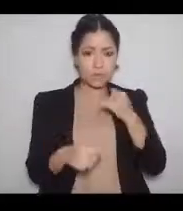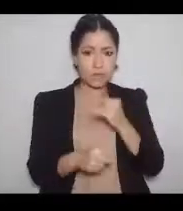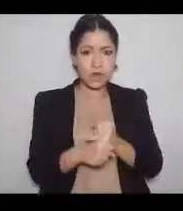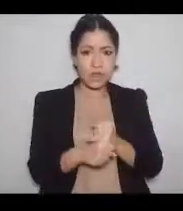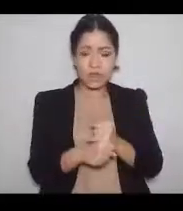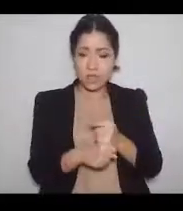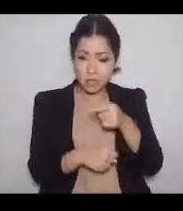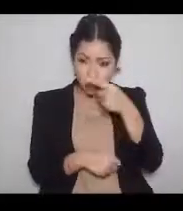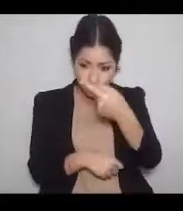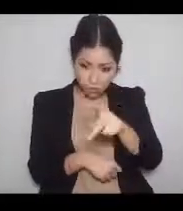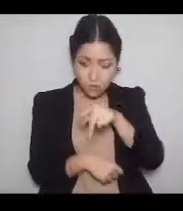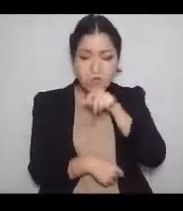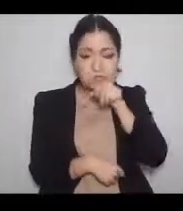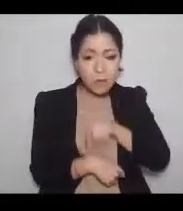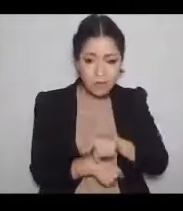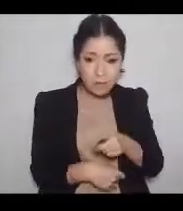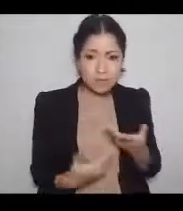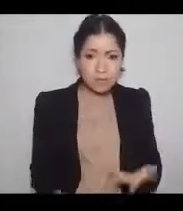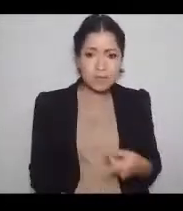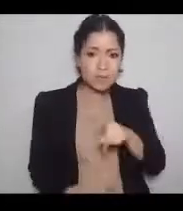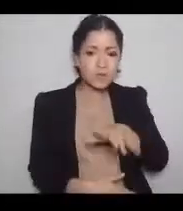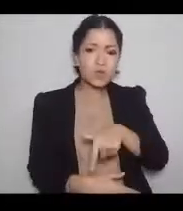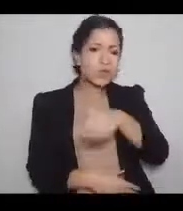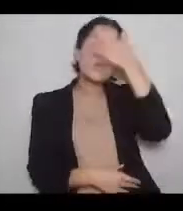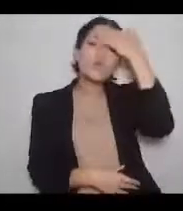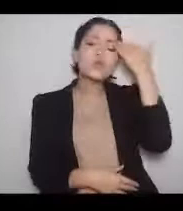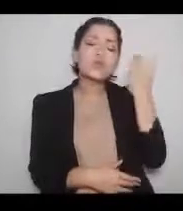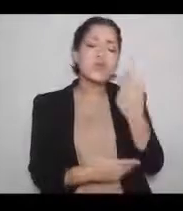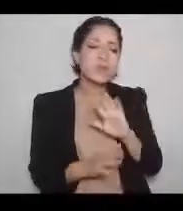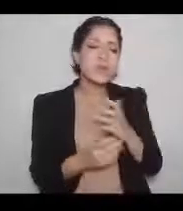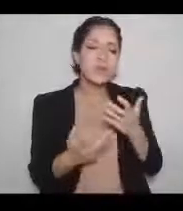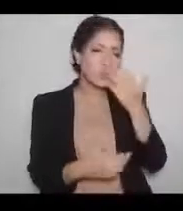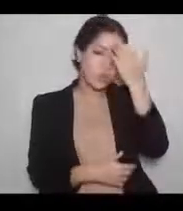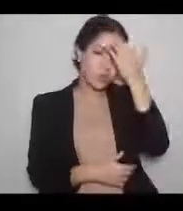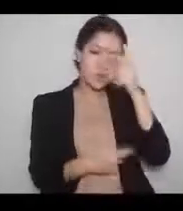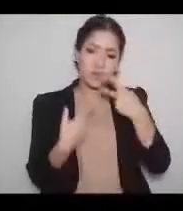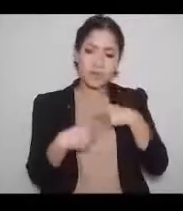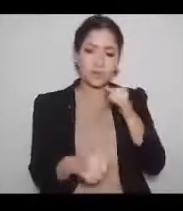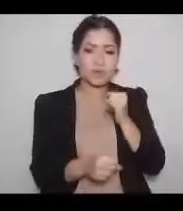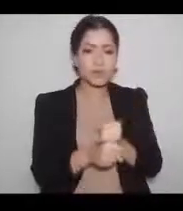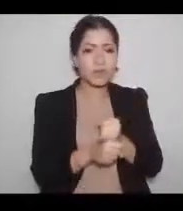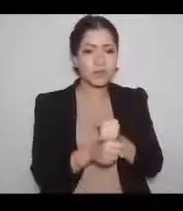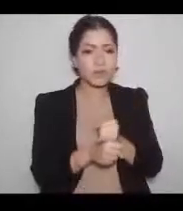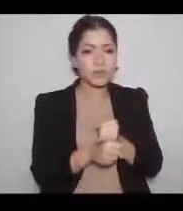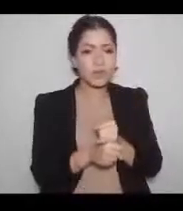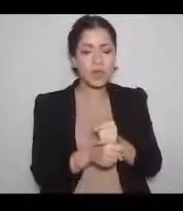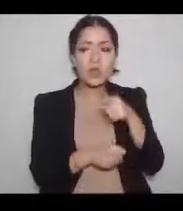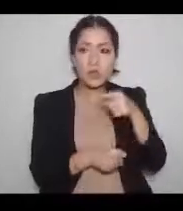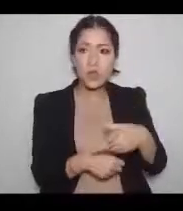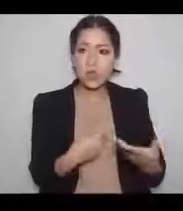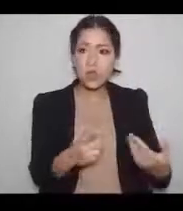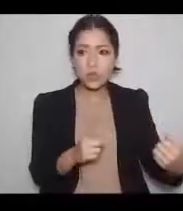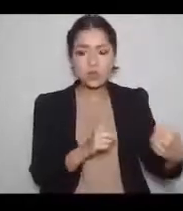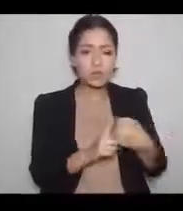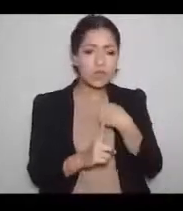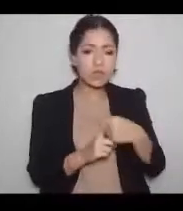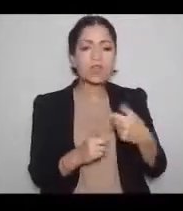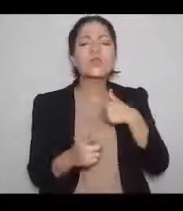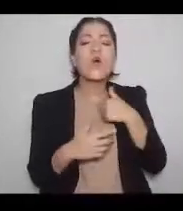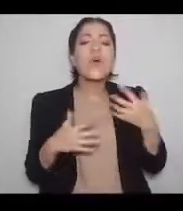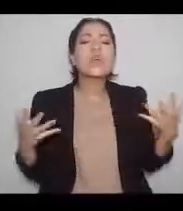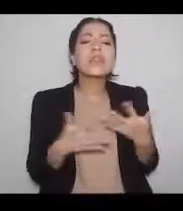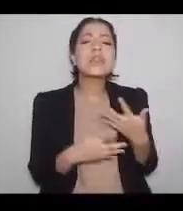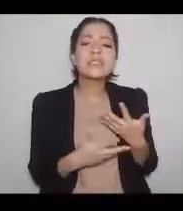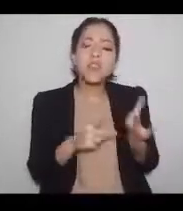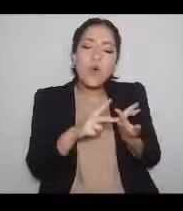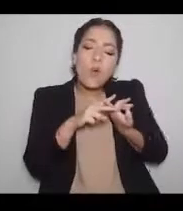espíritu profesional. Te acabo de partir la madre y quieres actuar conmigo. No me partiste la madre. Me provoqué la pelea. Al menos acepta eso. Sí, provocaste la pelea.